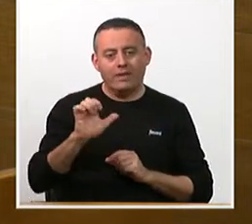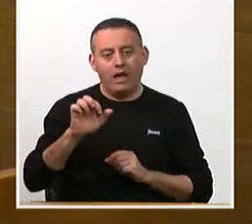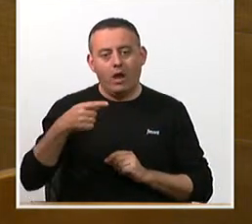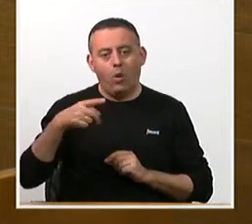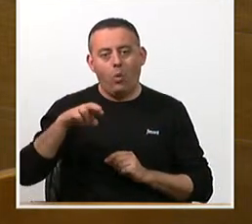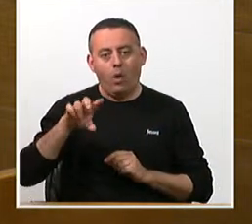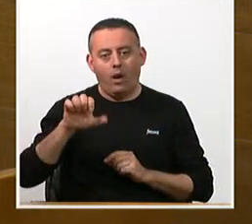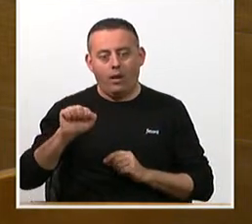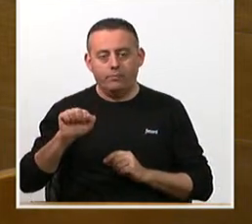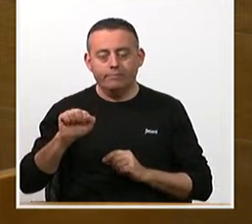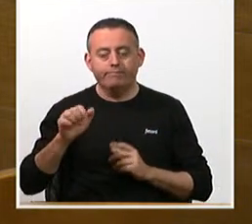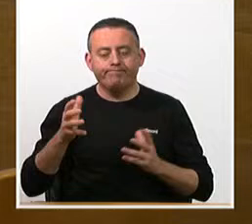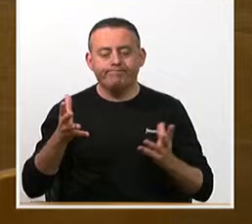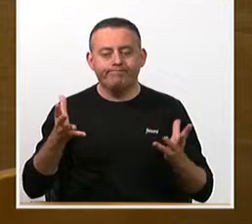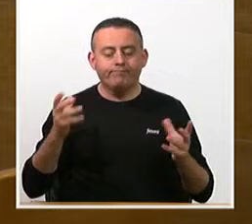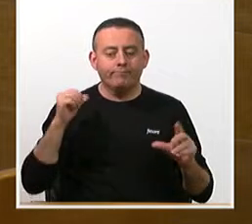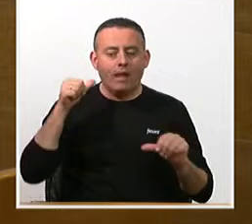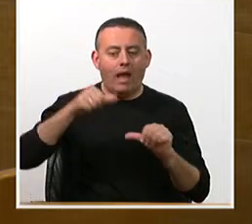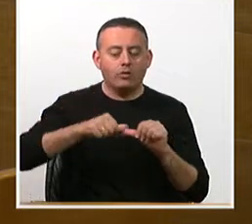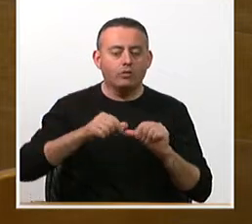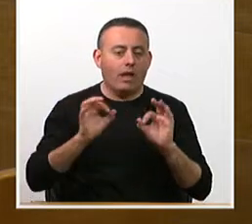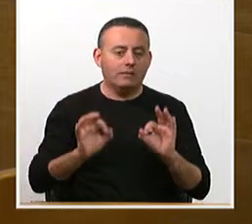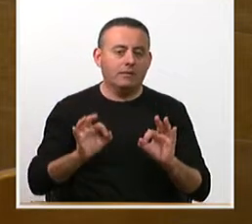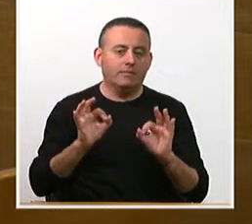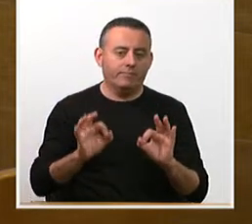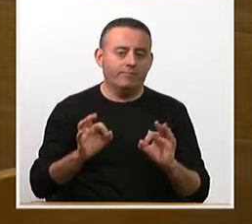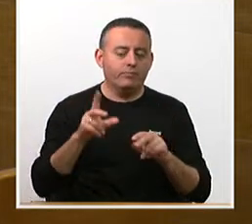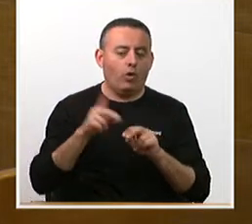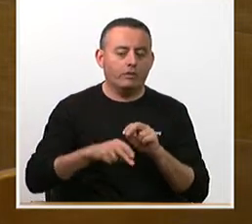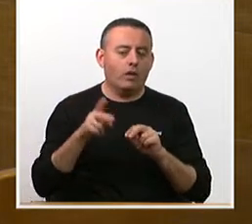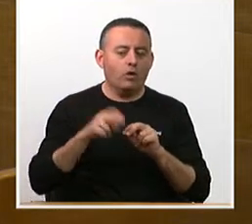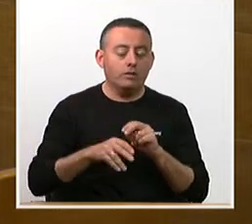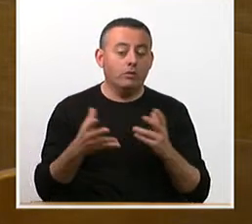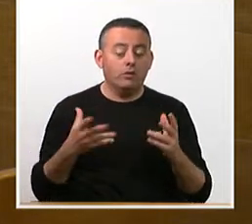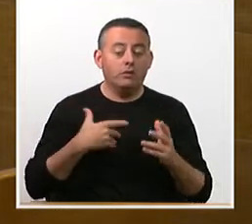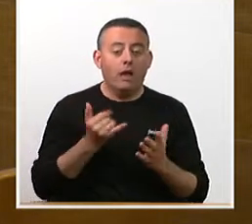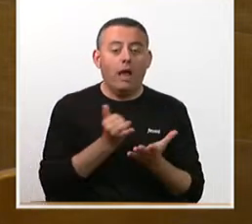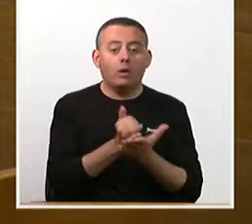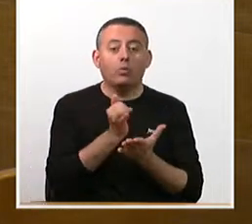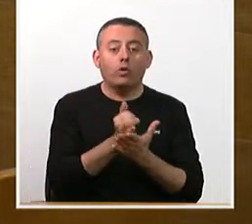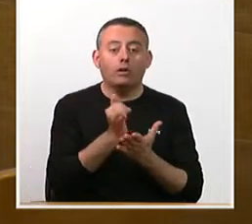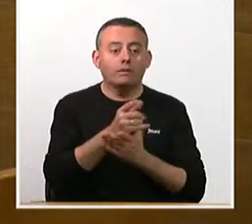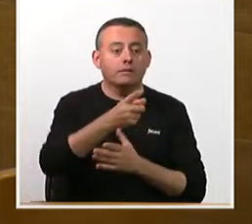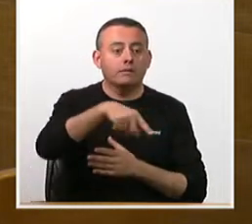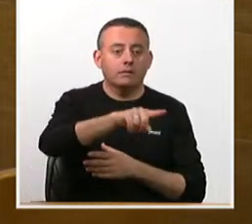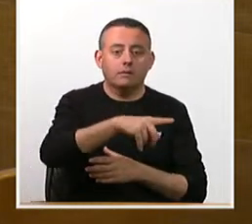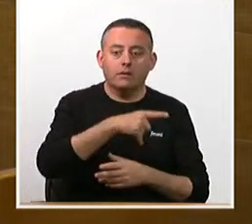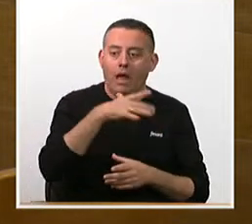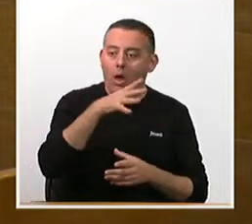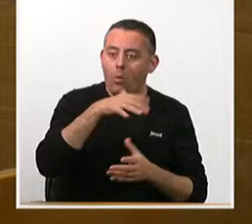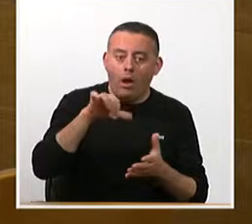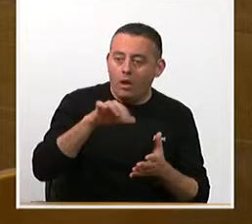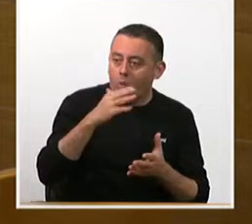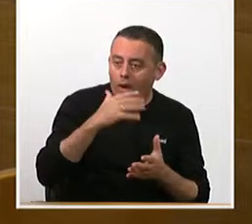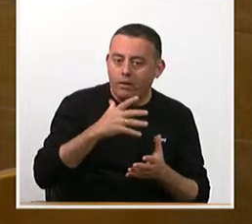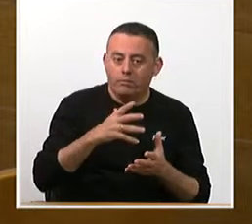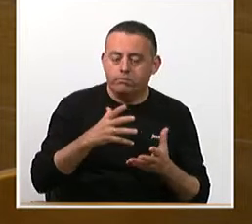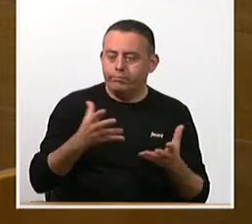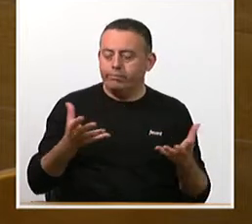agricultores tengan incertidumbre para planificar sus cultivos y que estén hartos de que se les